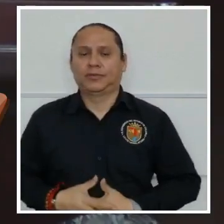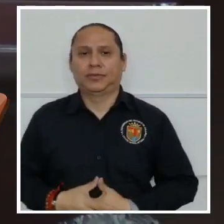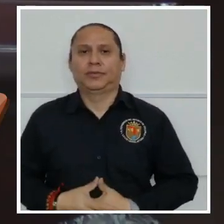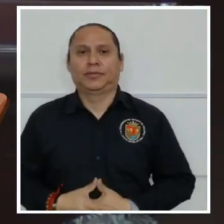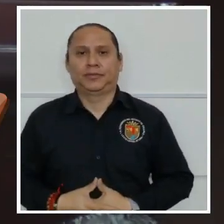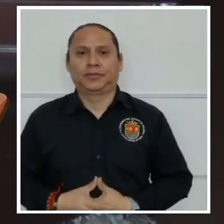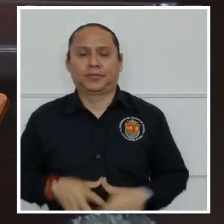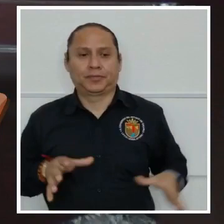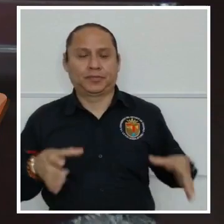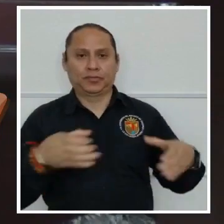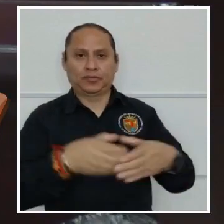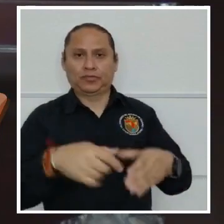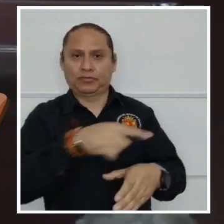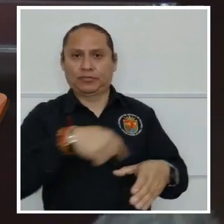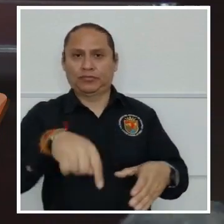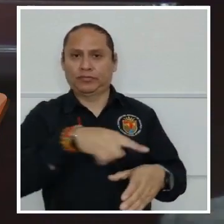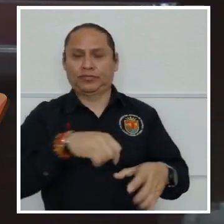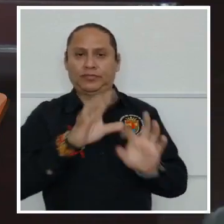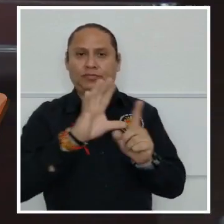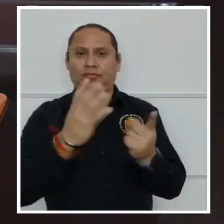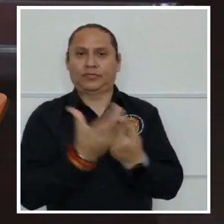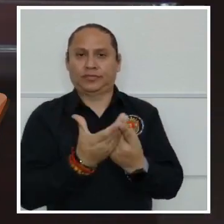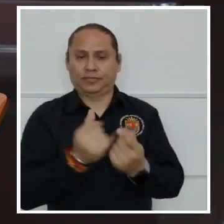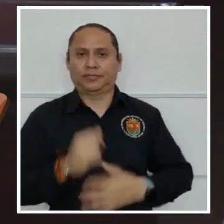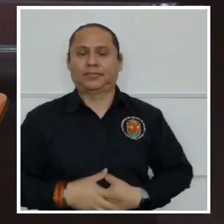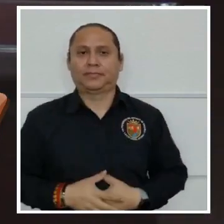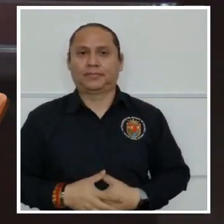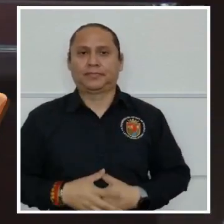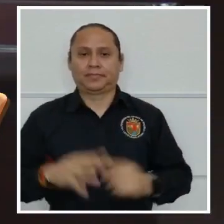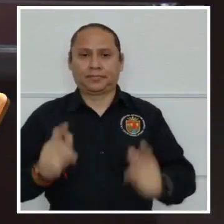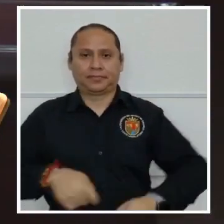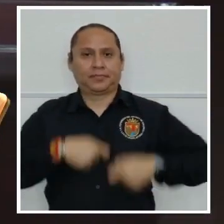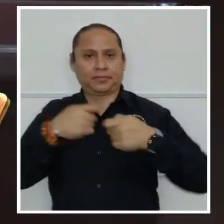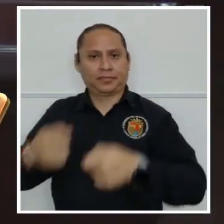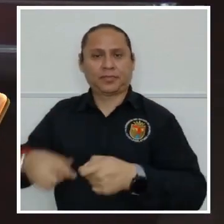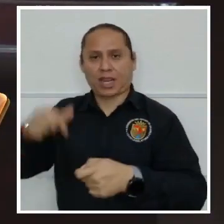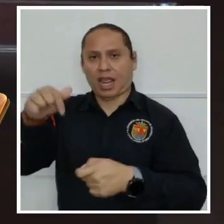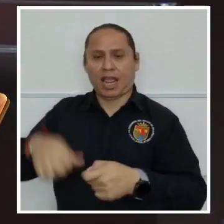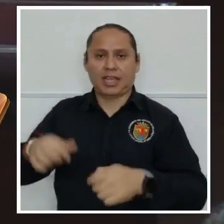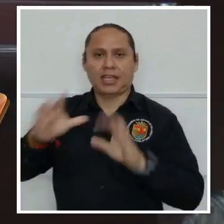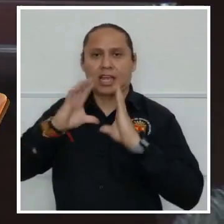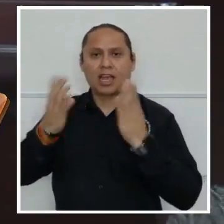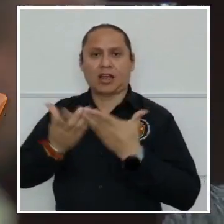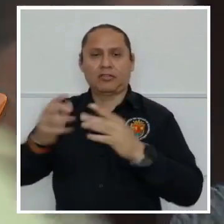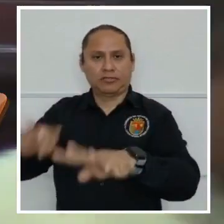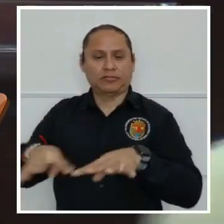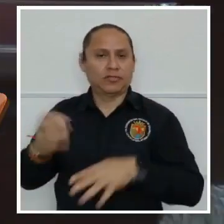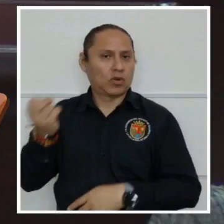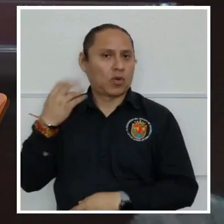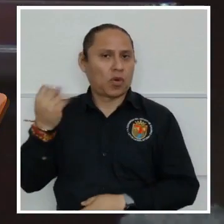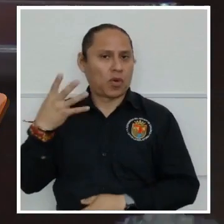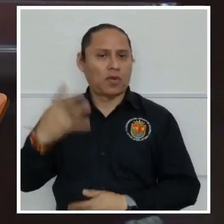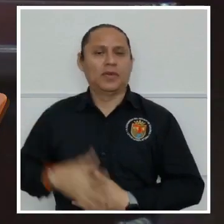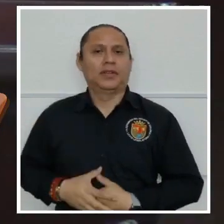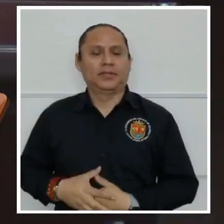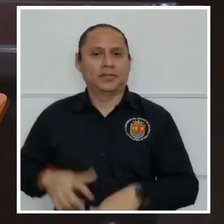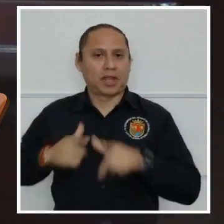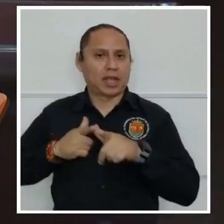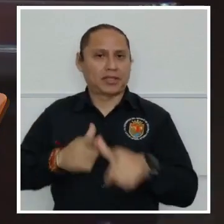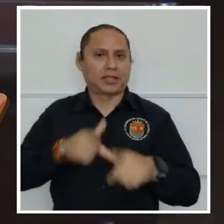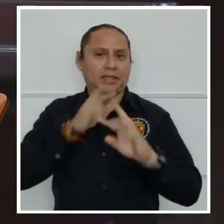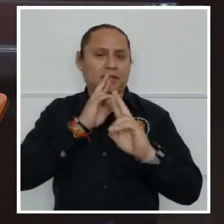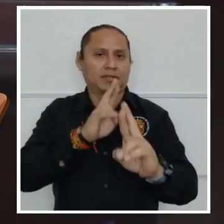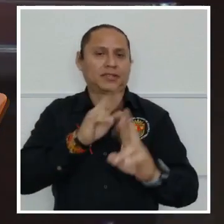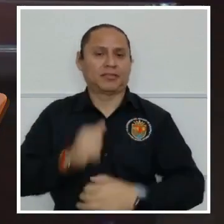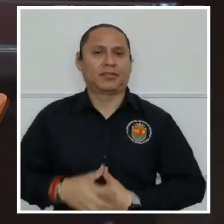Legislativo, los integrantes de la suscrita comisión sometemos a consideración del Pleno de esta Honorable Asamblea